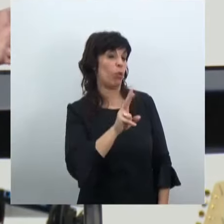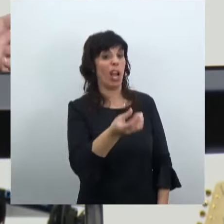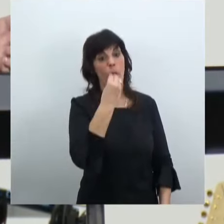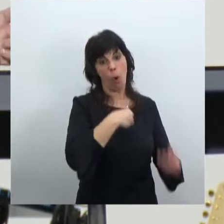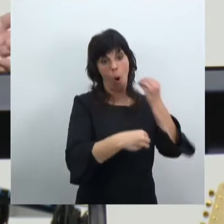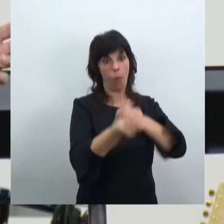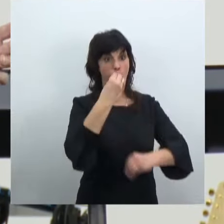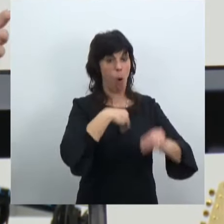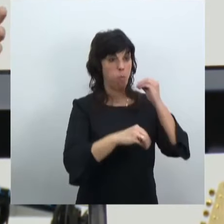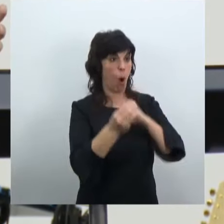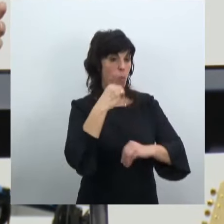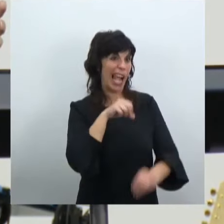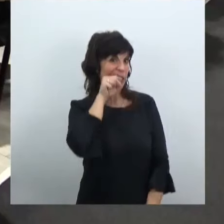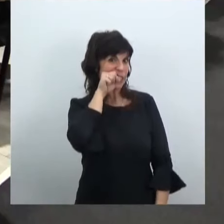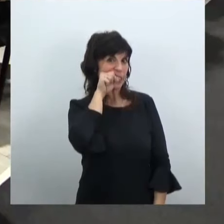llenando la panza con zanahoria.